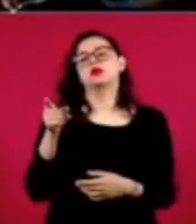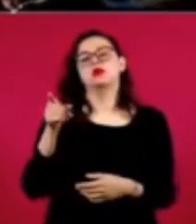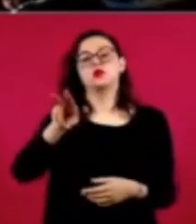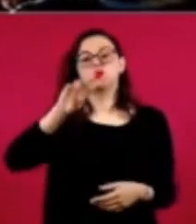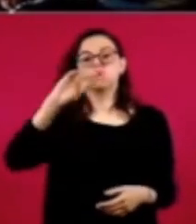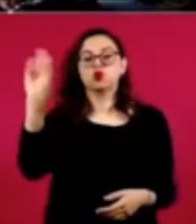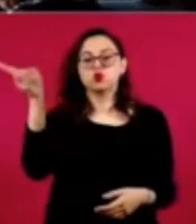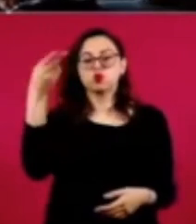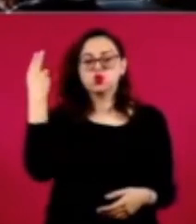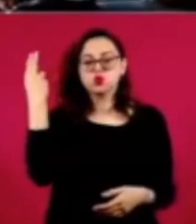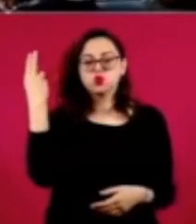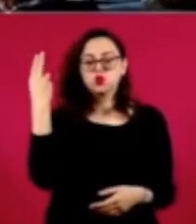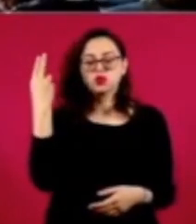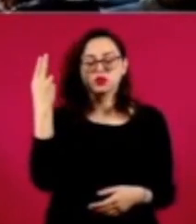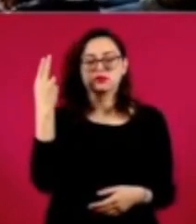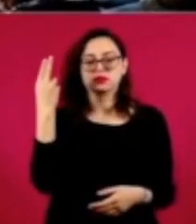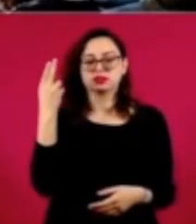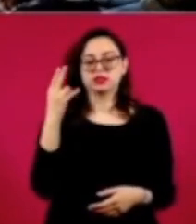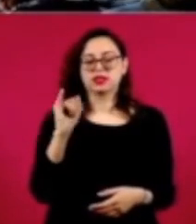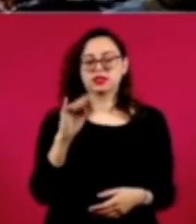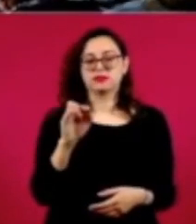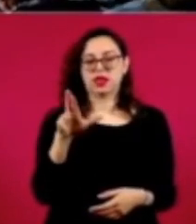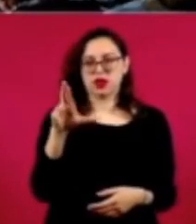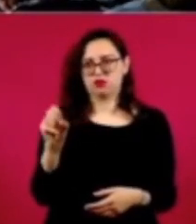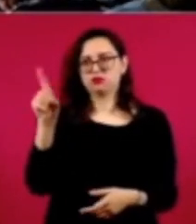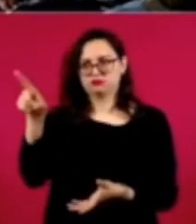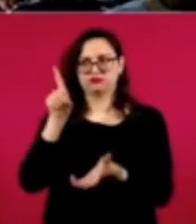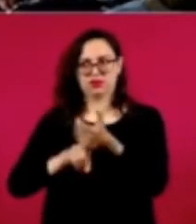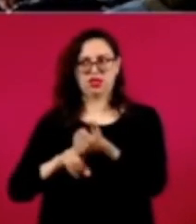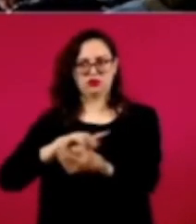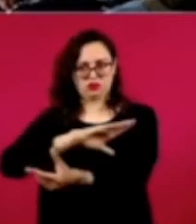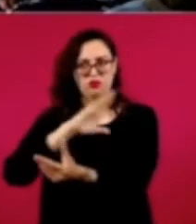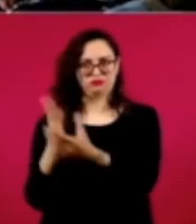Universidad Iberoamericana. Sí.